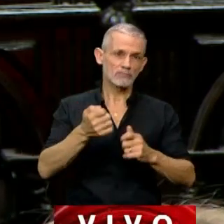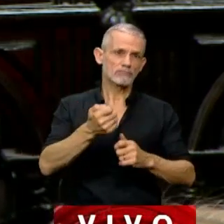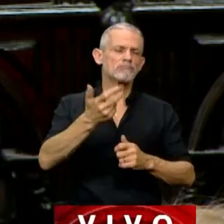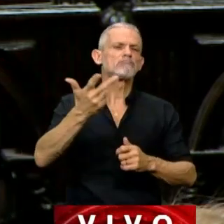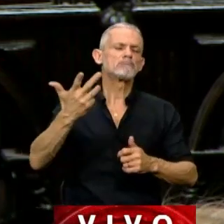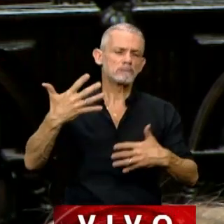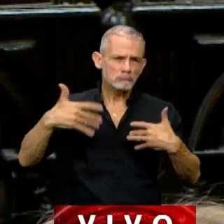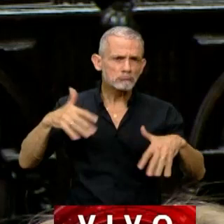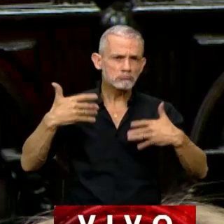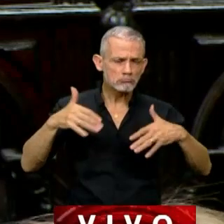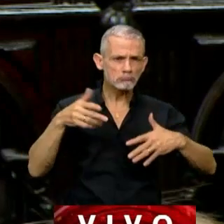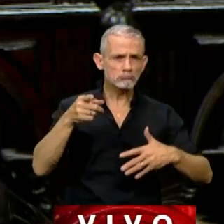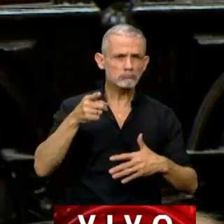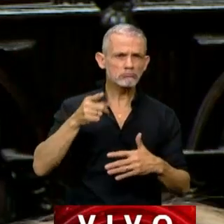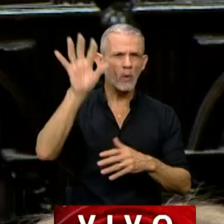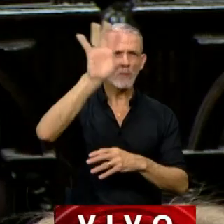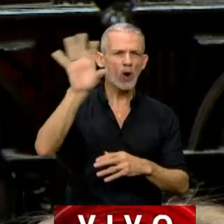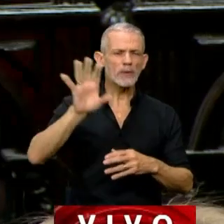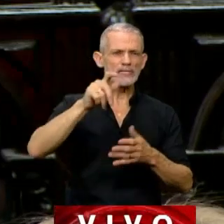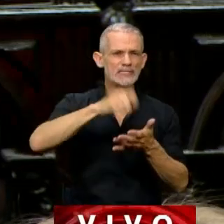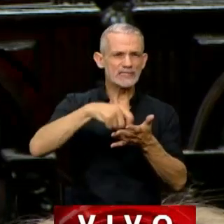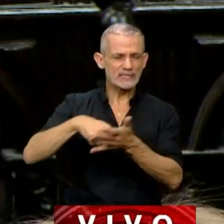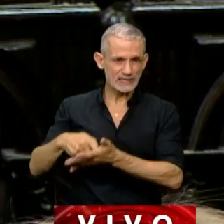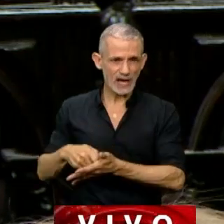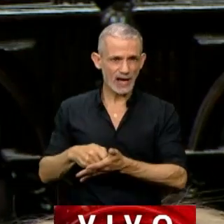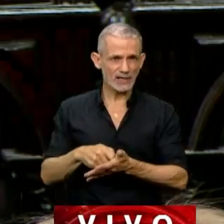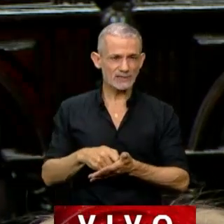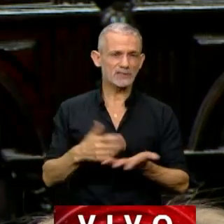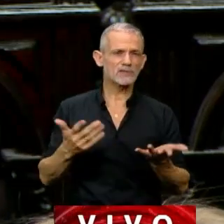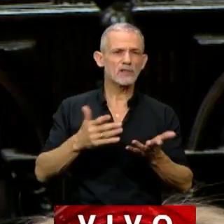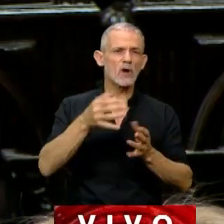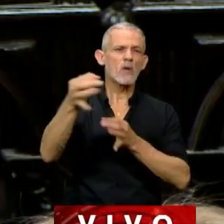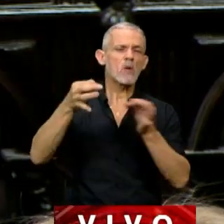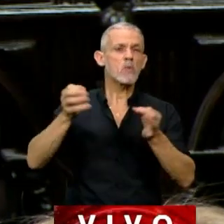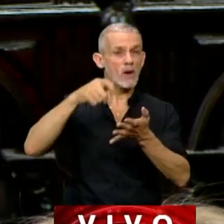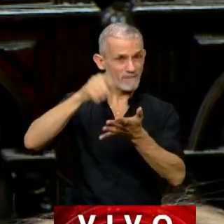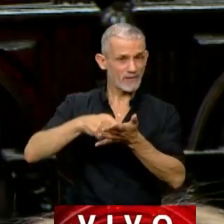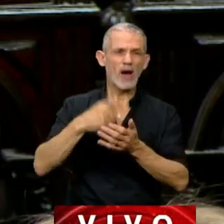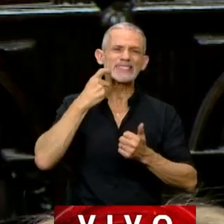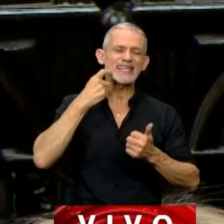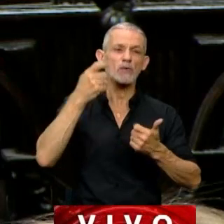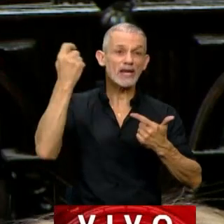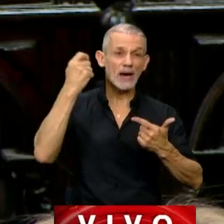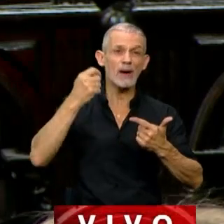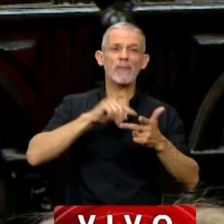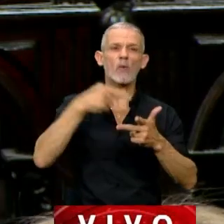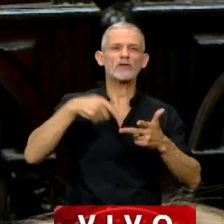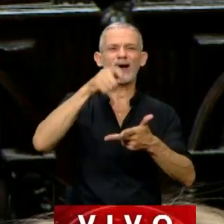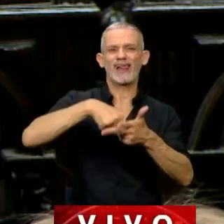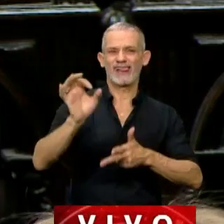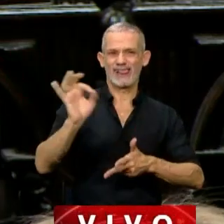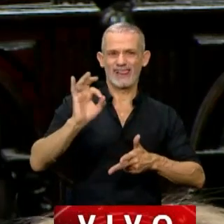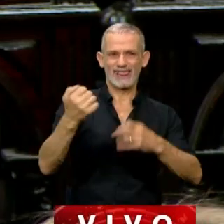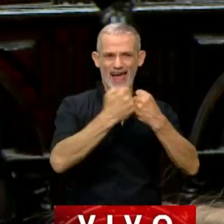importe importante de provincias o distrito no lo han firmado sean luis la pampa y nación autónoma de buenos